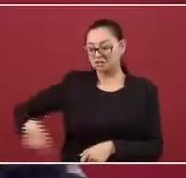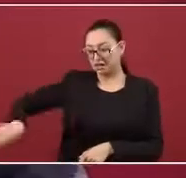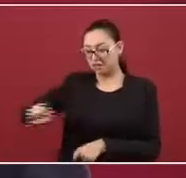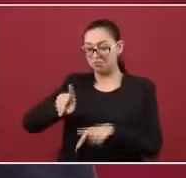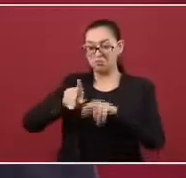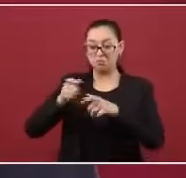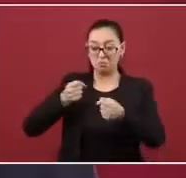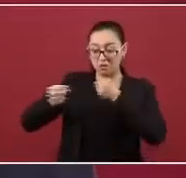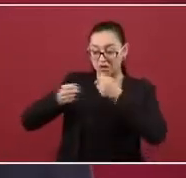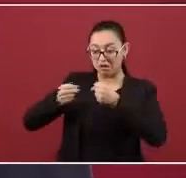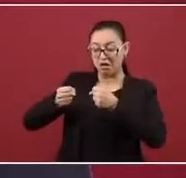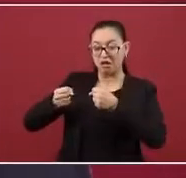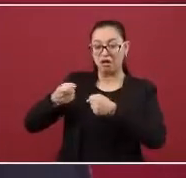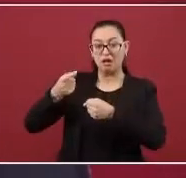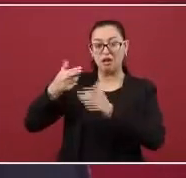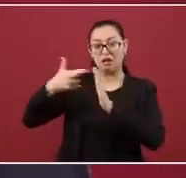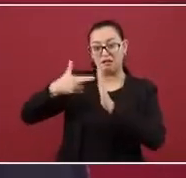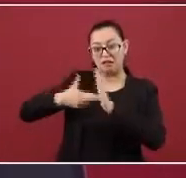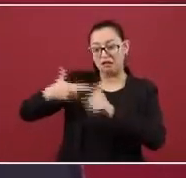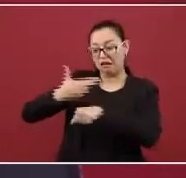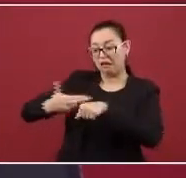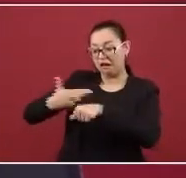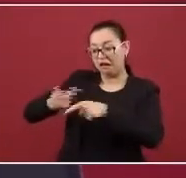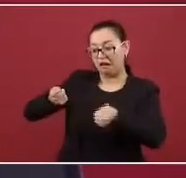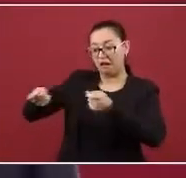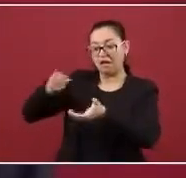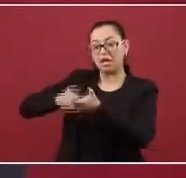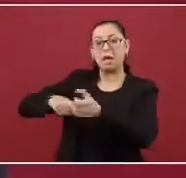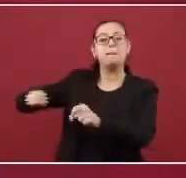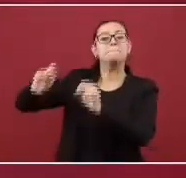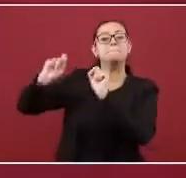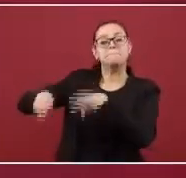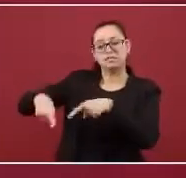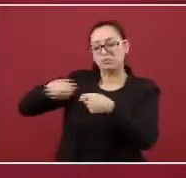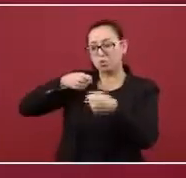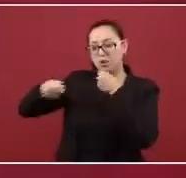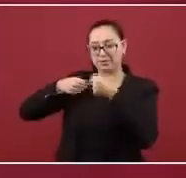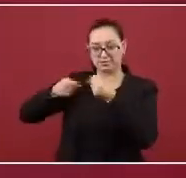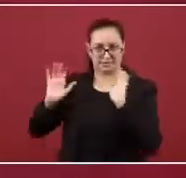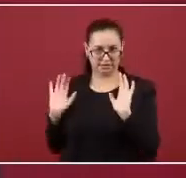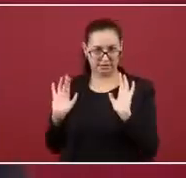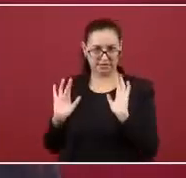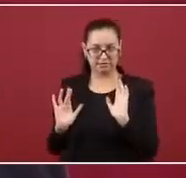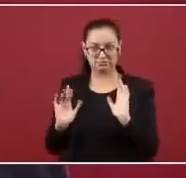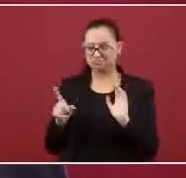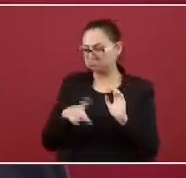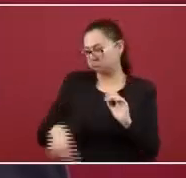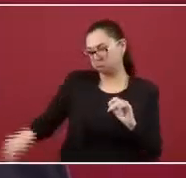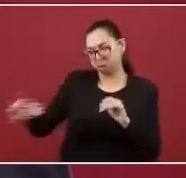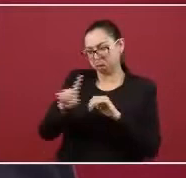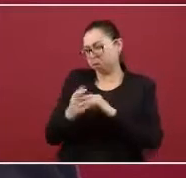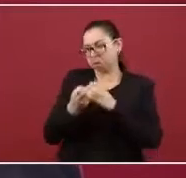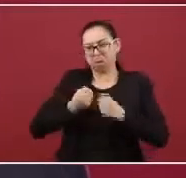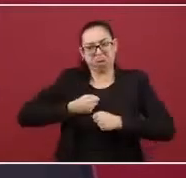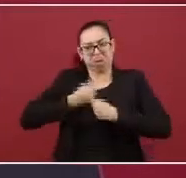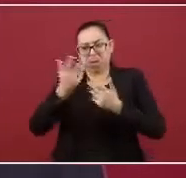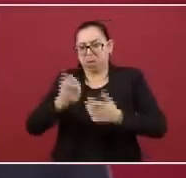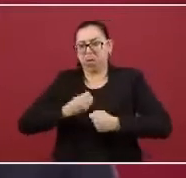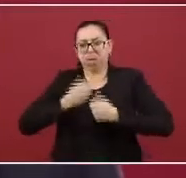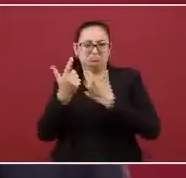vamos a censurar a nadie y vamos a garantizar libertades